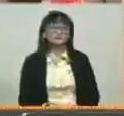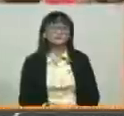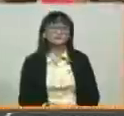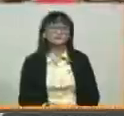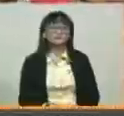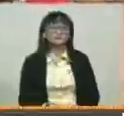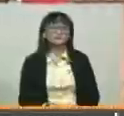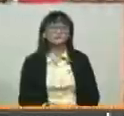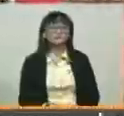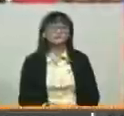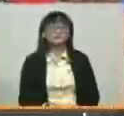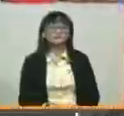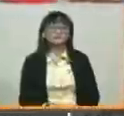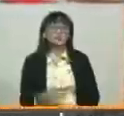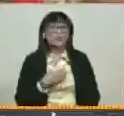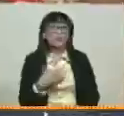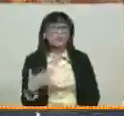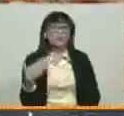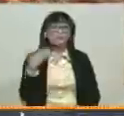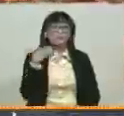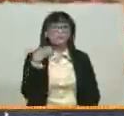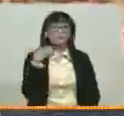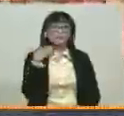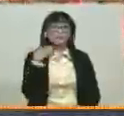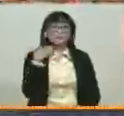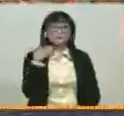No podemos fallar.